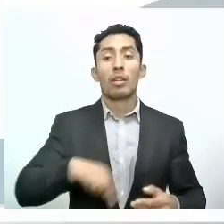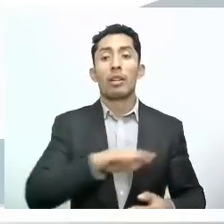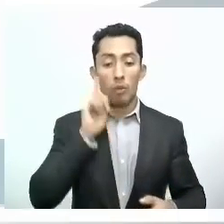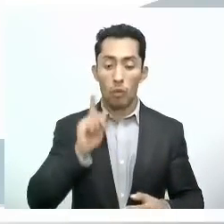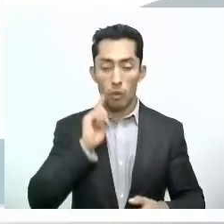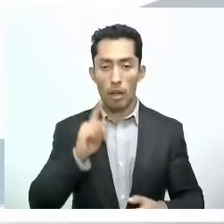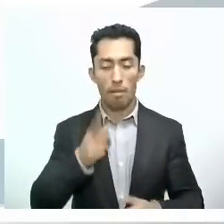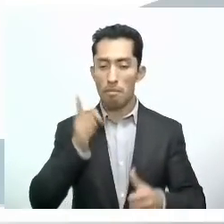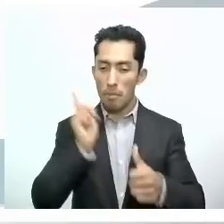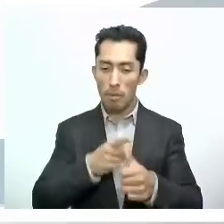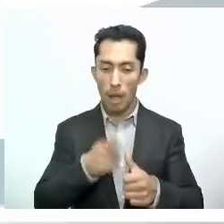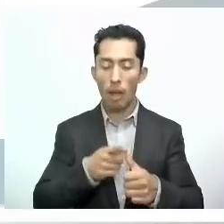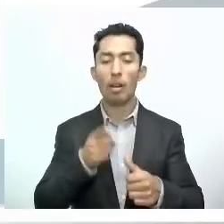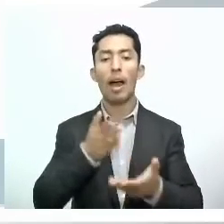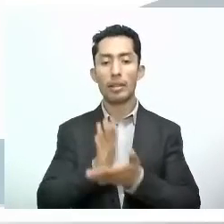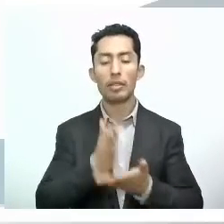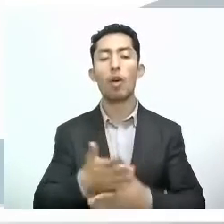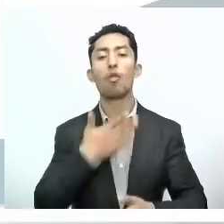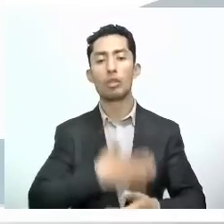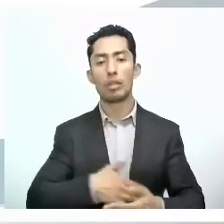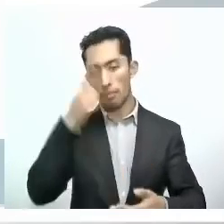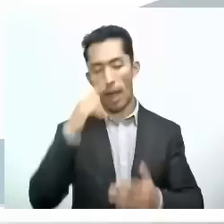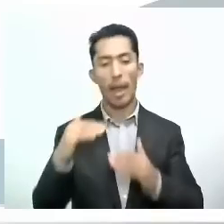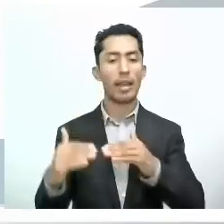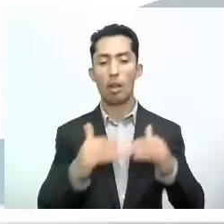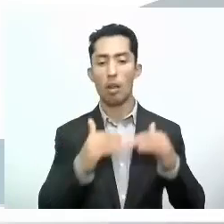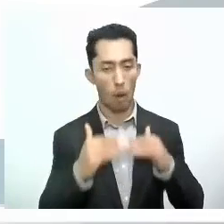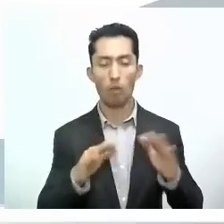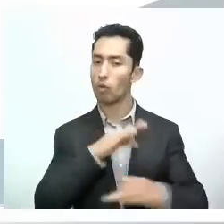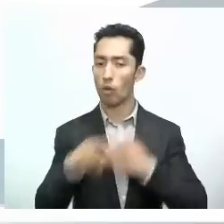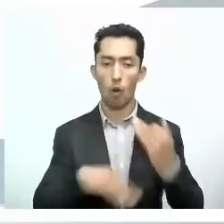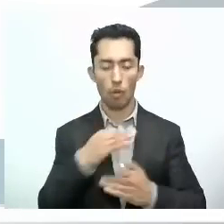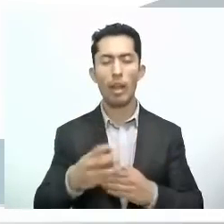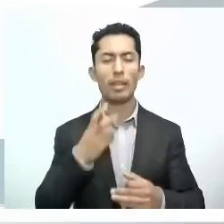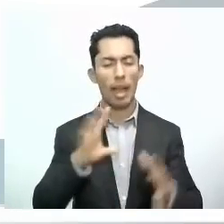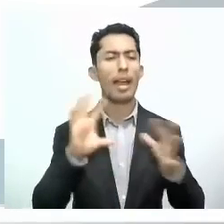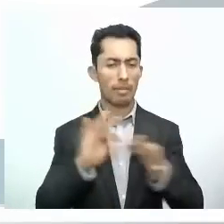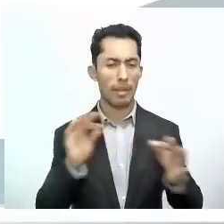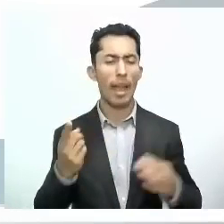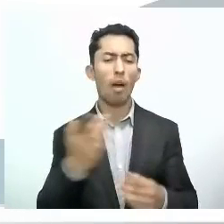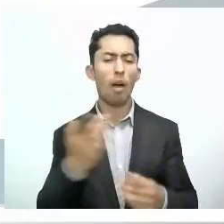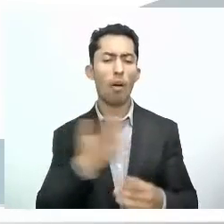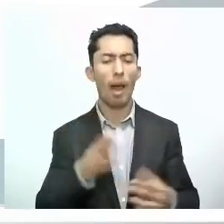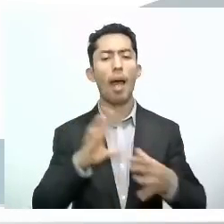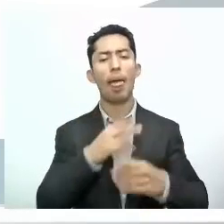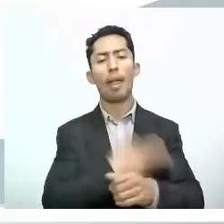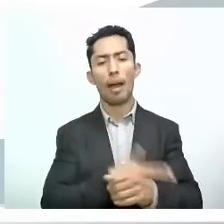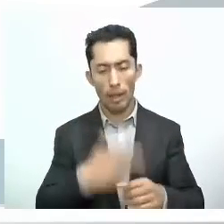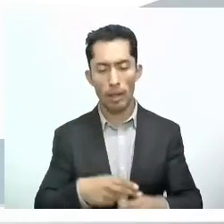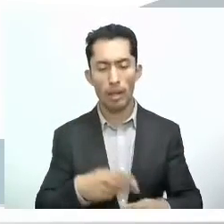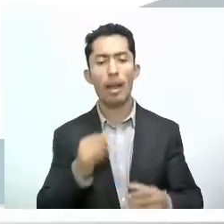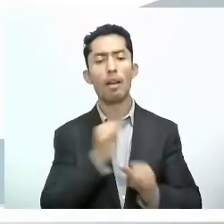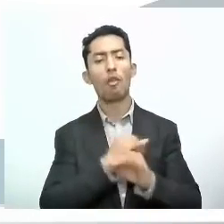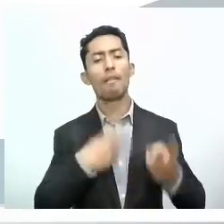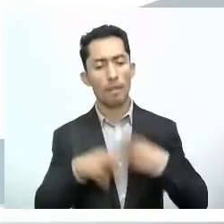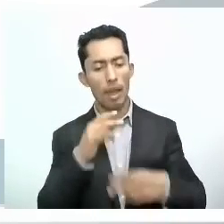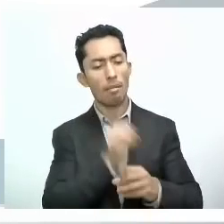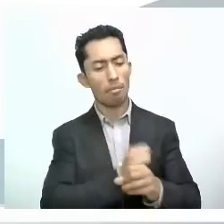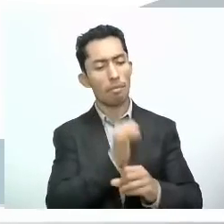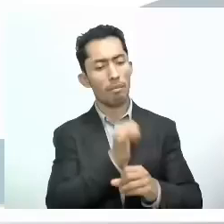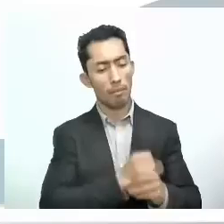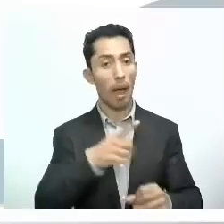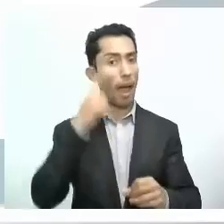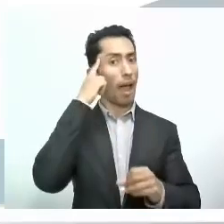el acceso a las justicias en condiciones de igualdad. Está muy bien hablar de transparencia, de generación de datos, pero no perdamos de vista